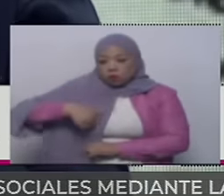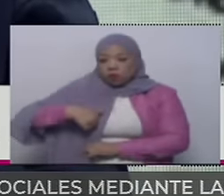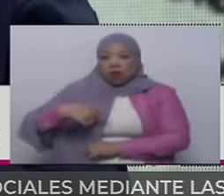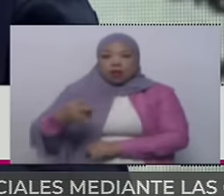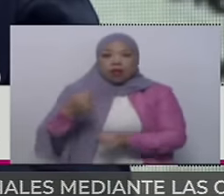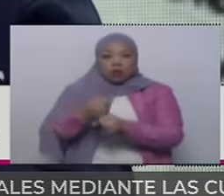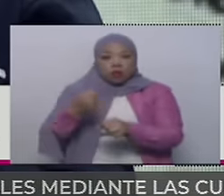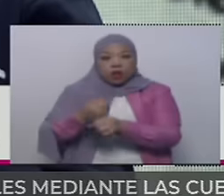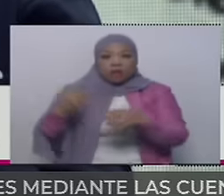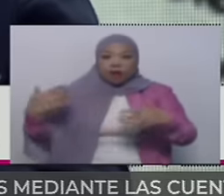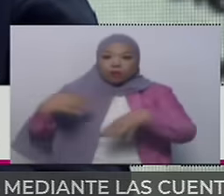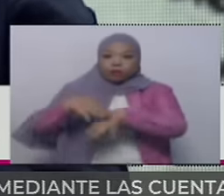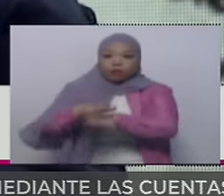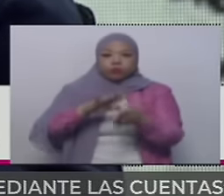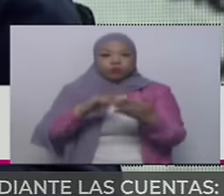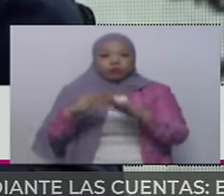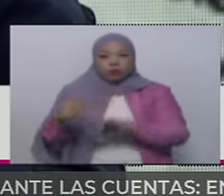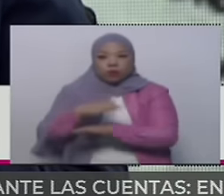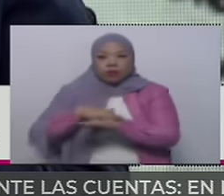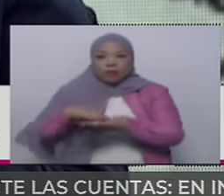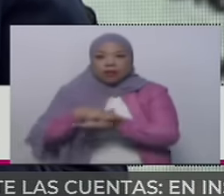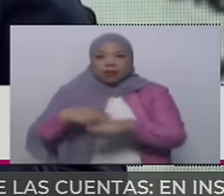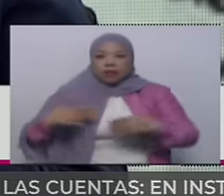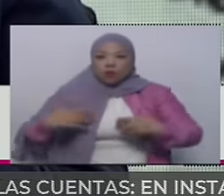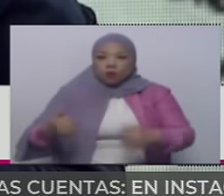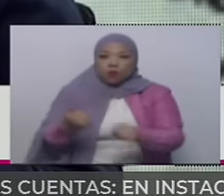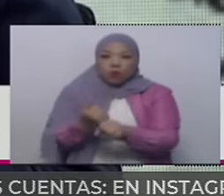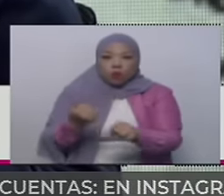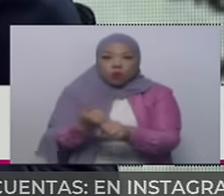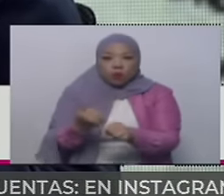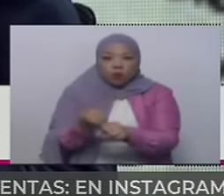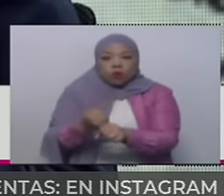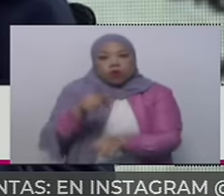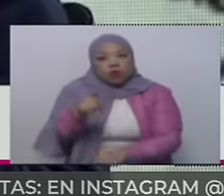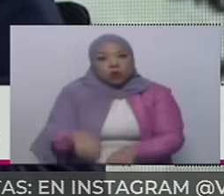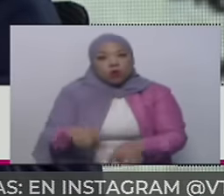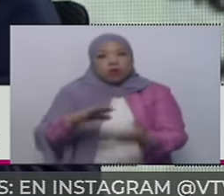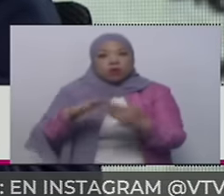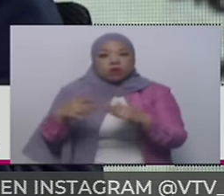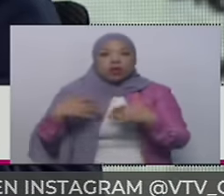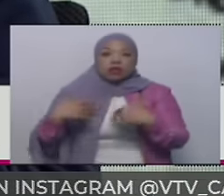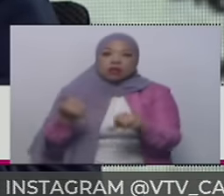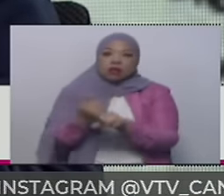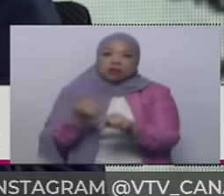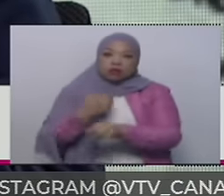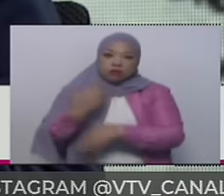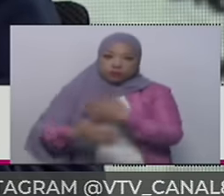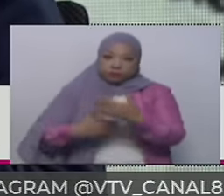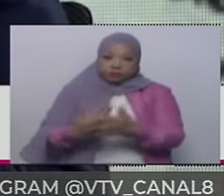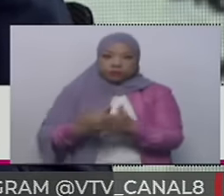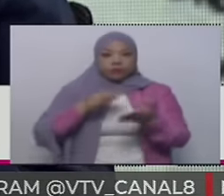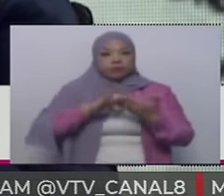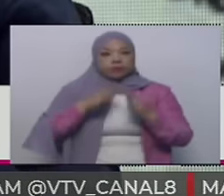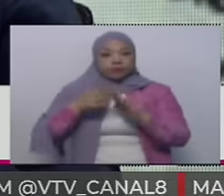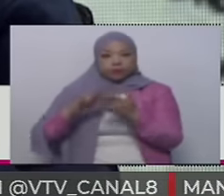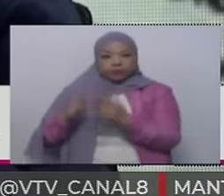es mancomunado se despliega el Ministerio de la Mujer y se despliegan también los comités de salud en cada una de las